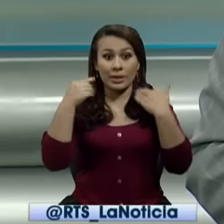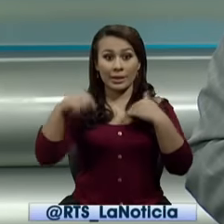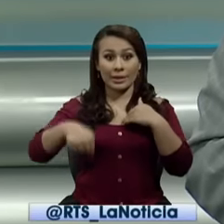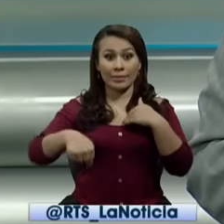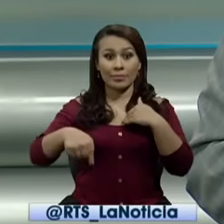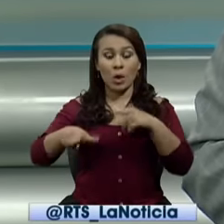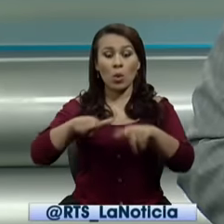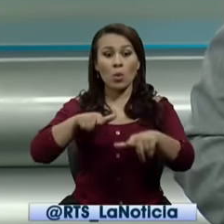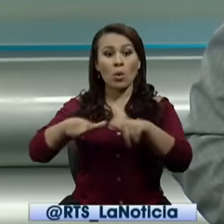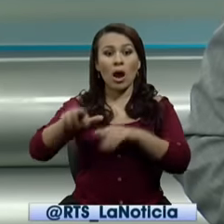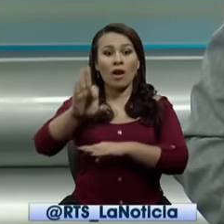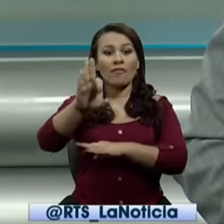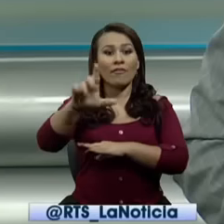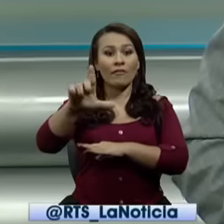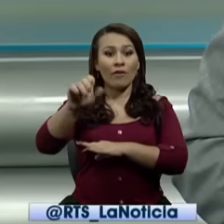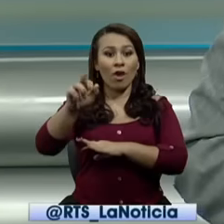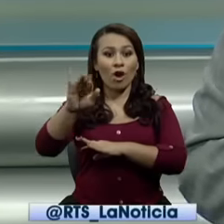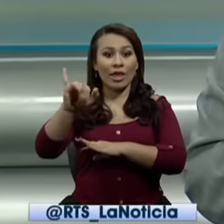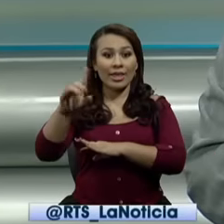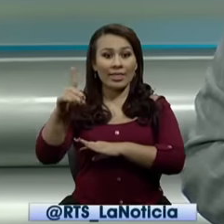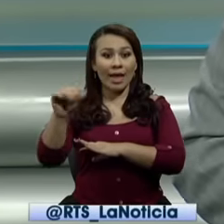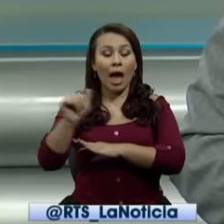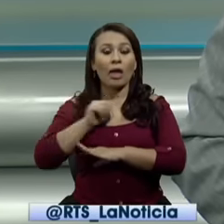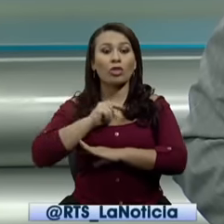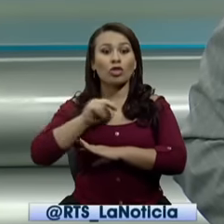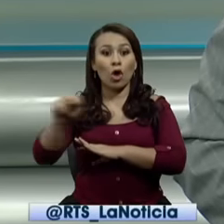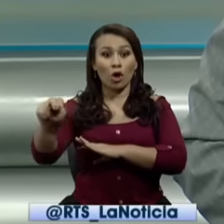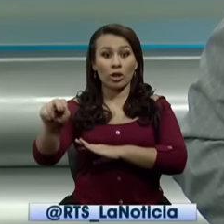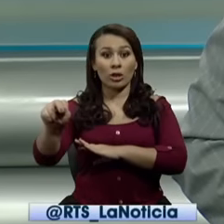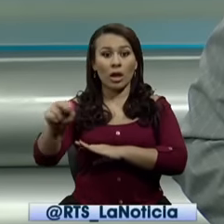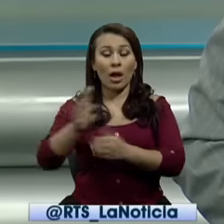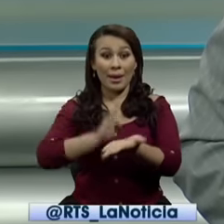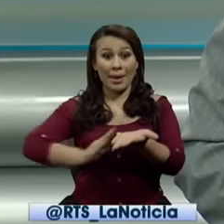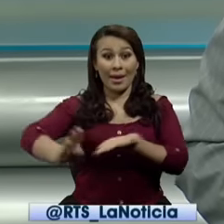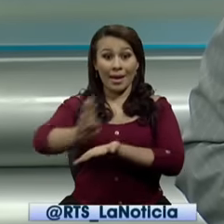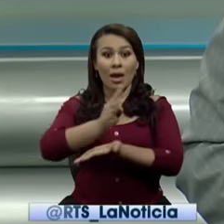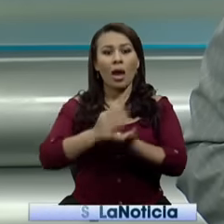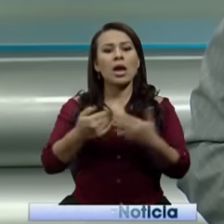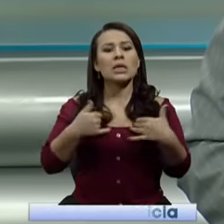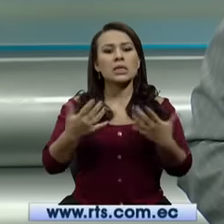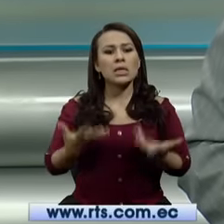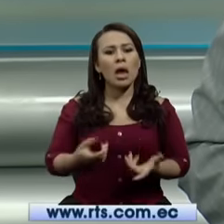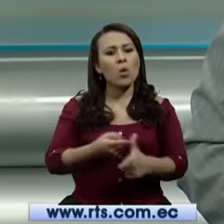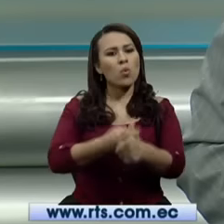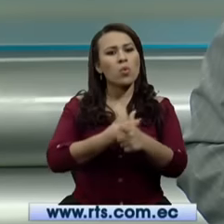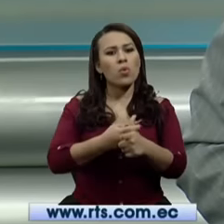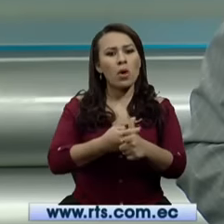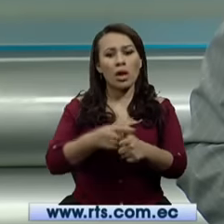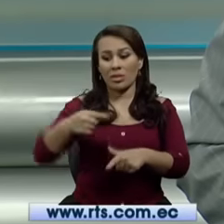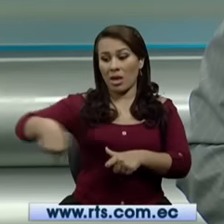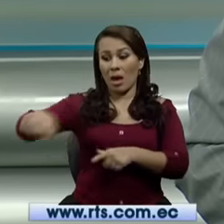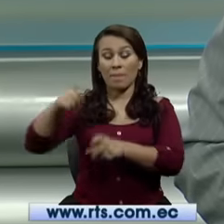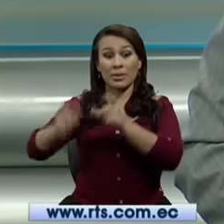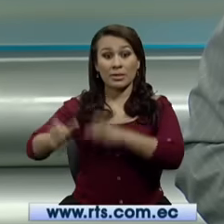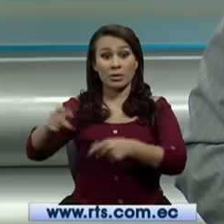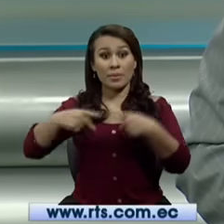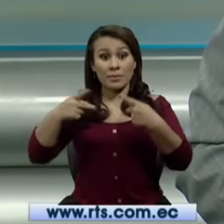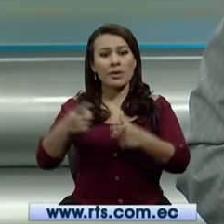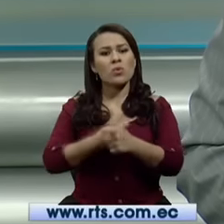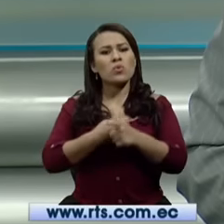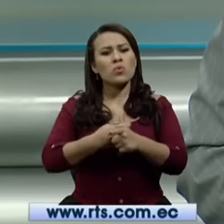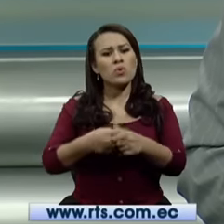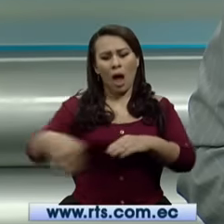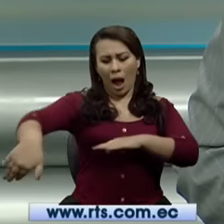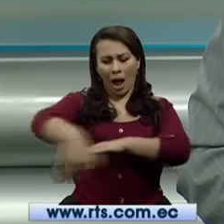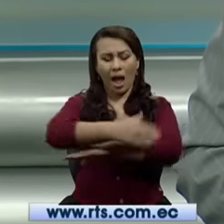de un sector de la Florida Norte solicitan atención gente a la calle principal de ingreso a este sitio ellos esperan que la